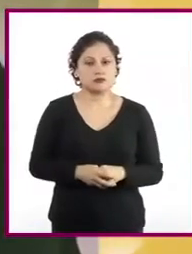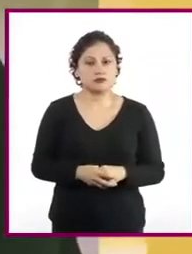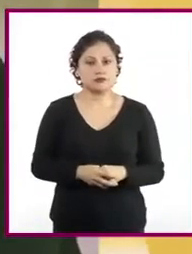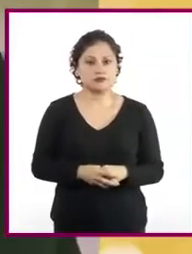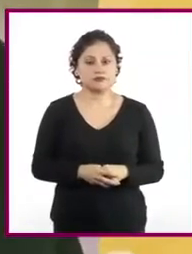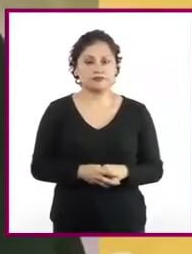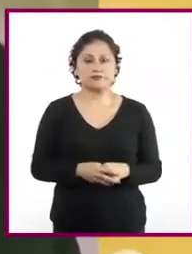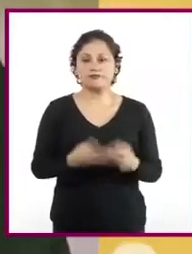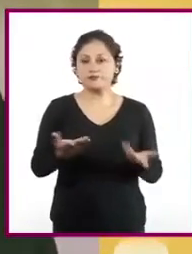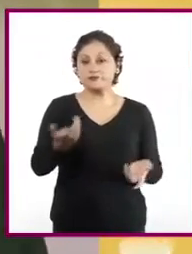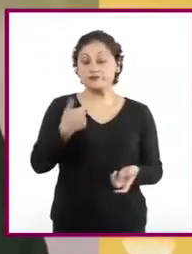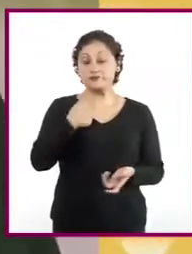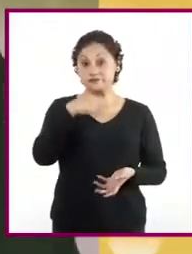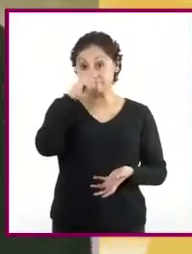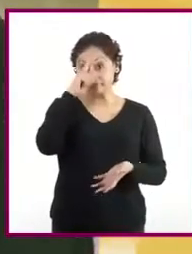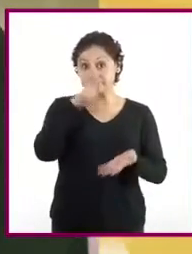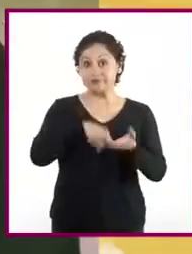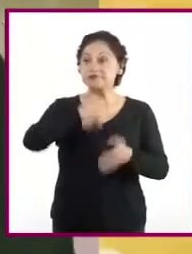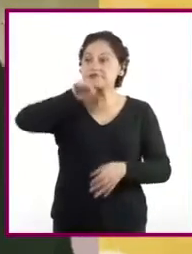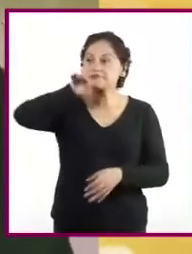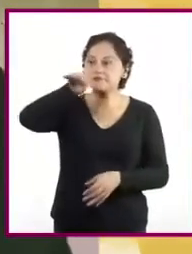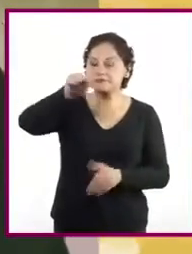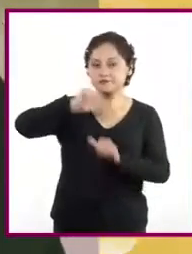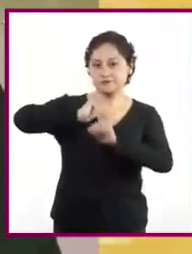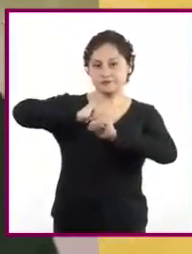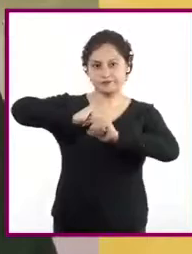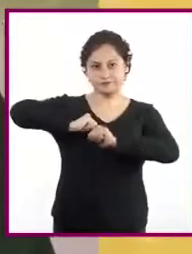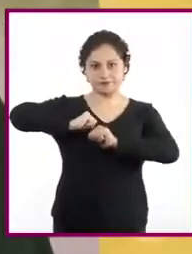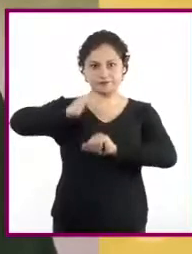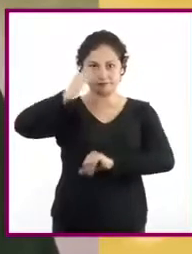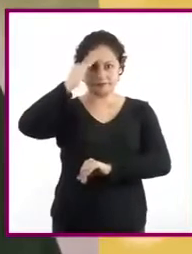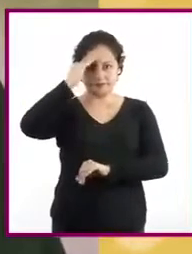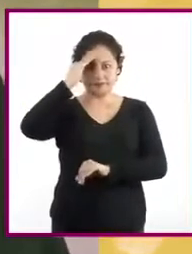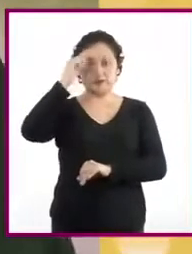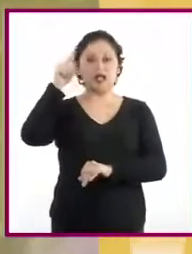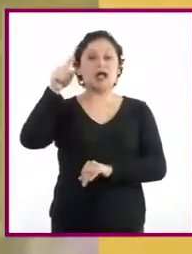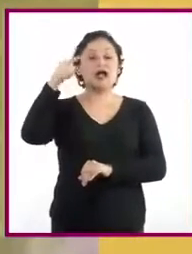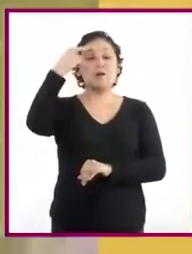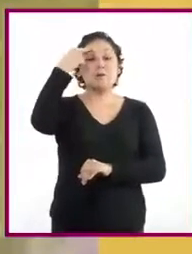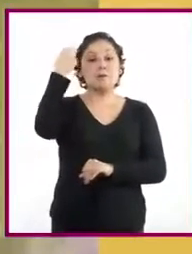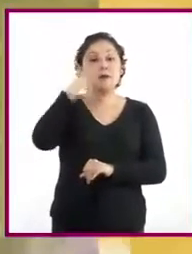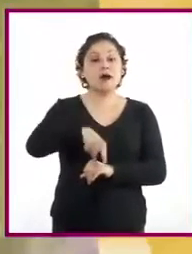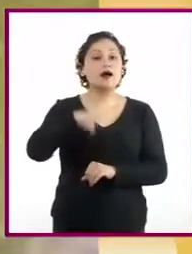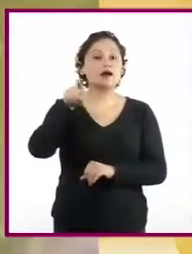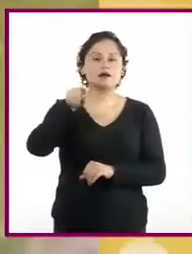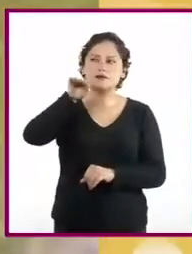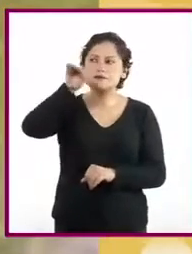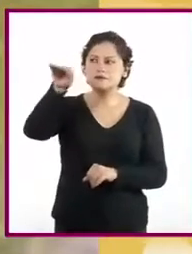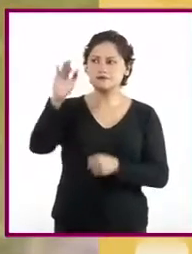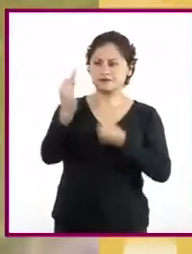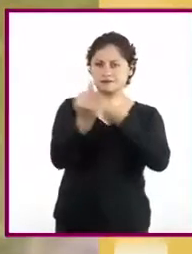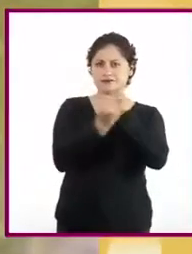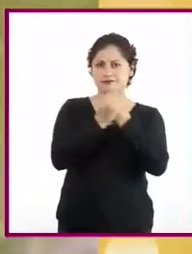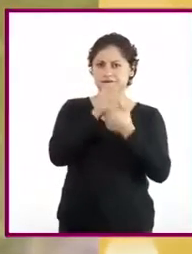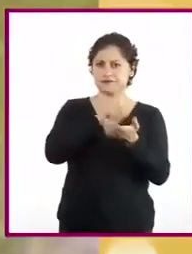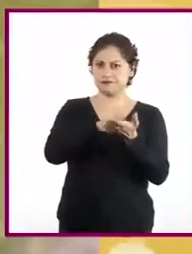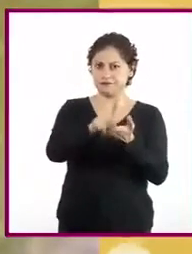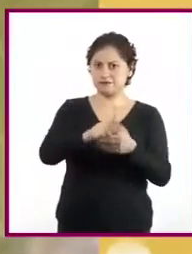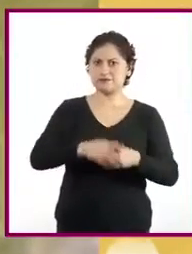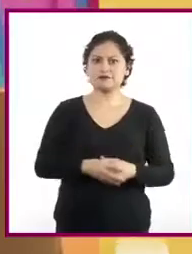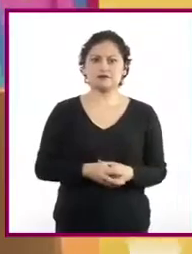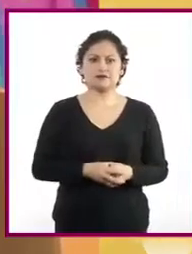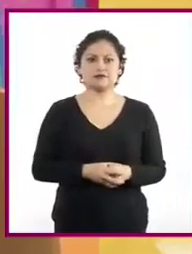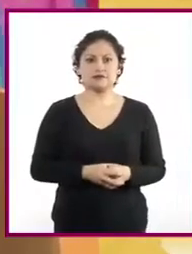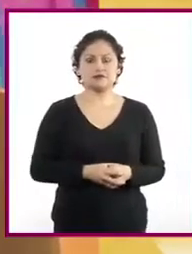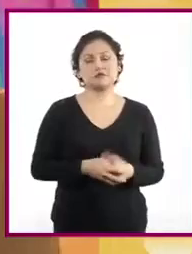Pues ir con las autoridades para pedirles que se cumplan mis derechos. Pues más